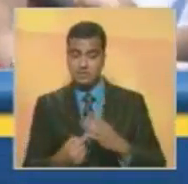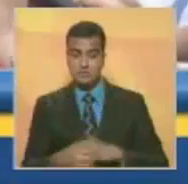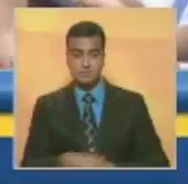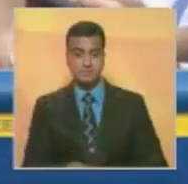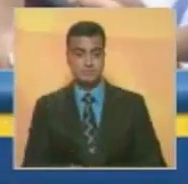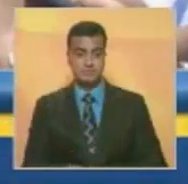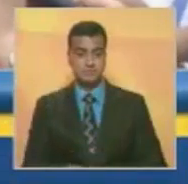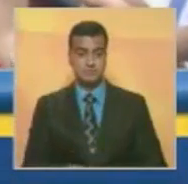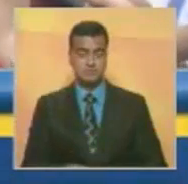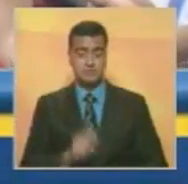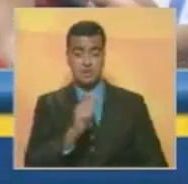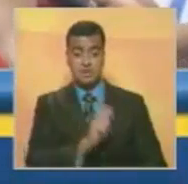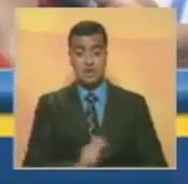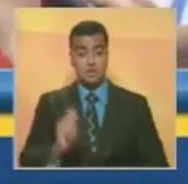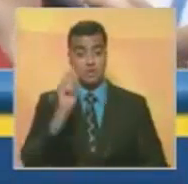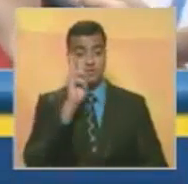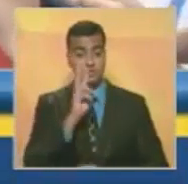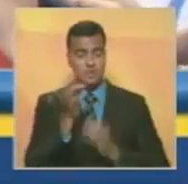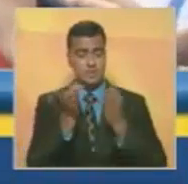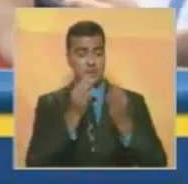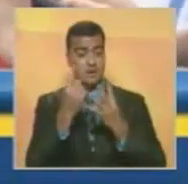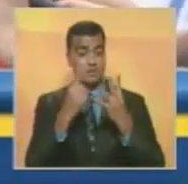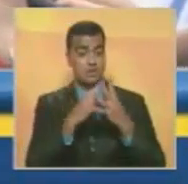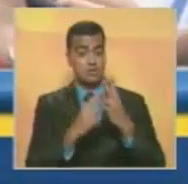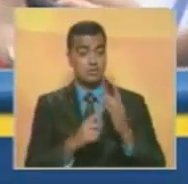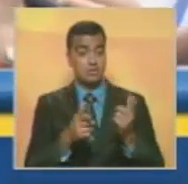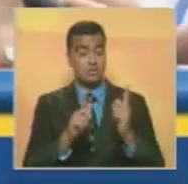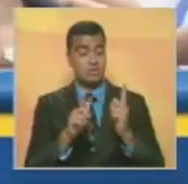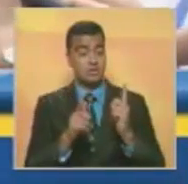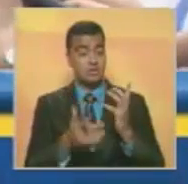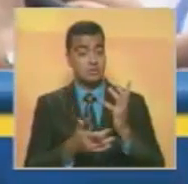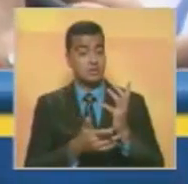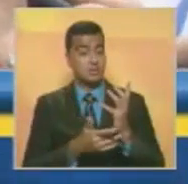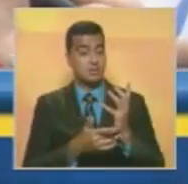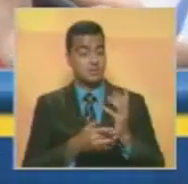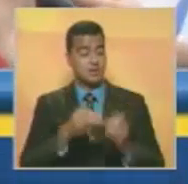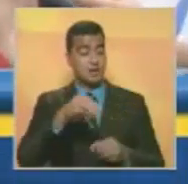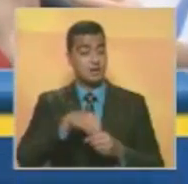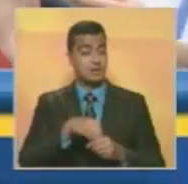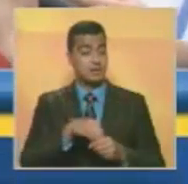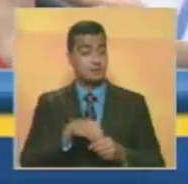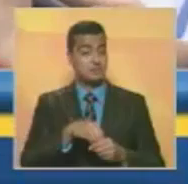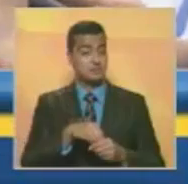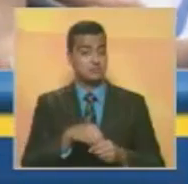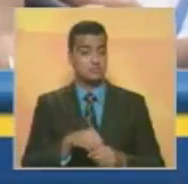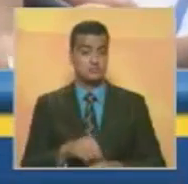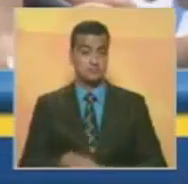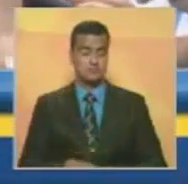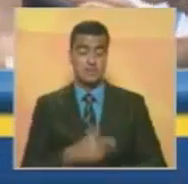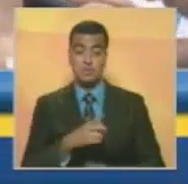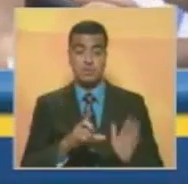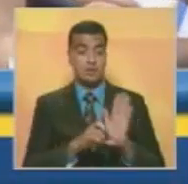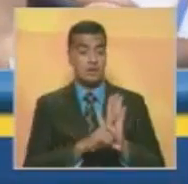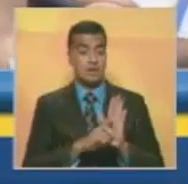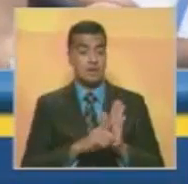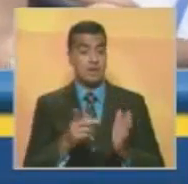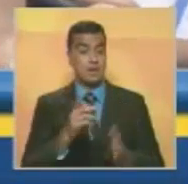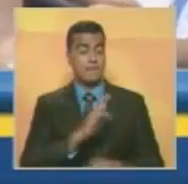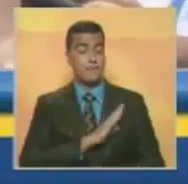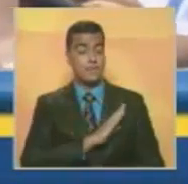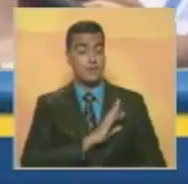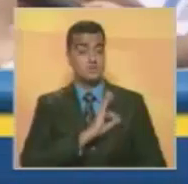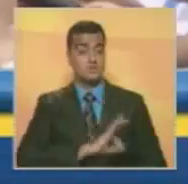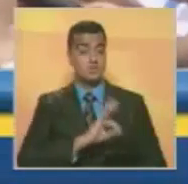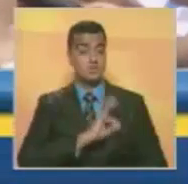canal Globovisión tiene que explicar varias cosas. Si ha autorizado su equipo a ingresar de manera ilegal a unidades de propiedad social,